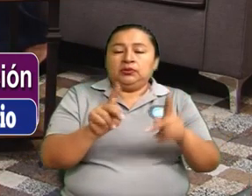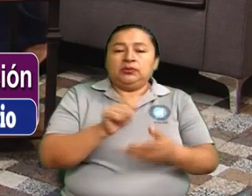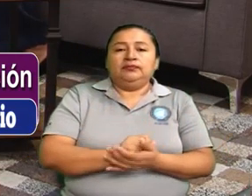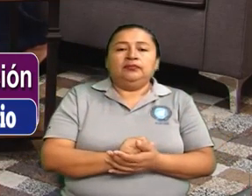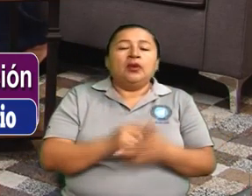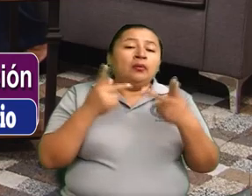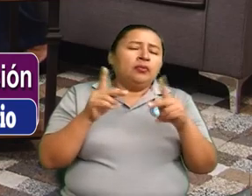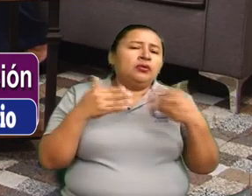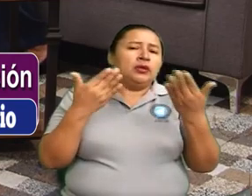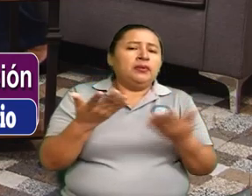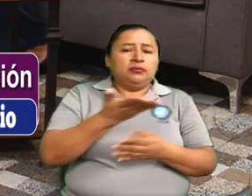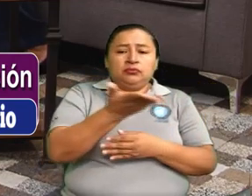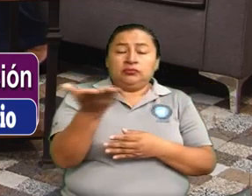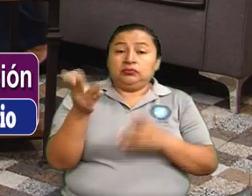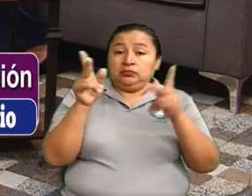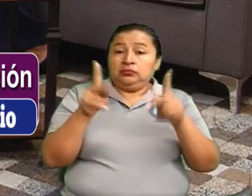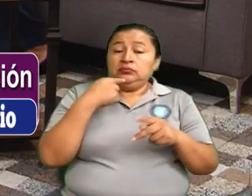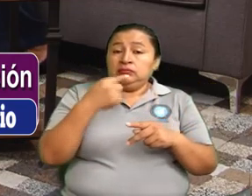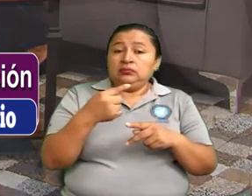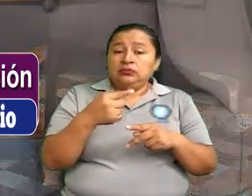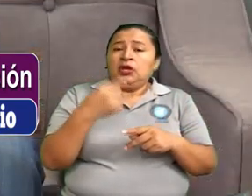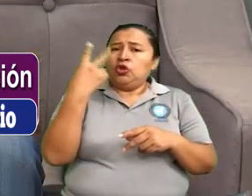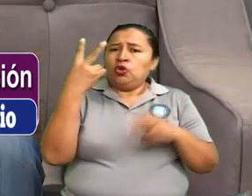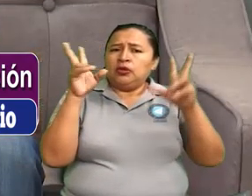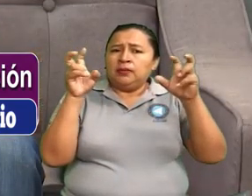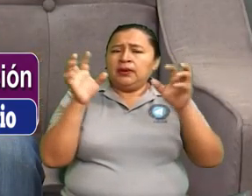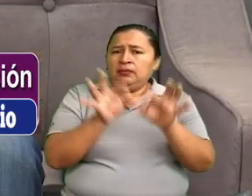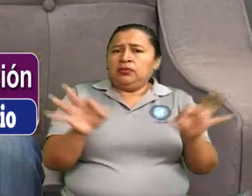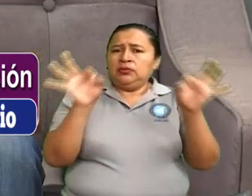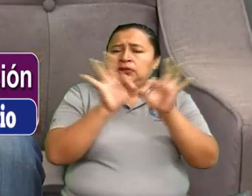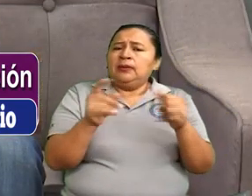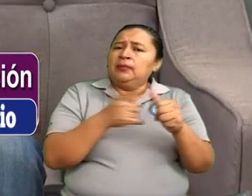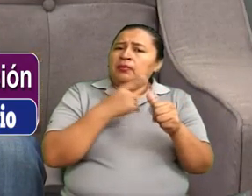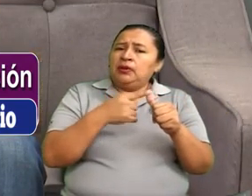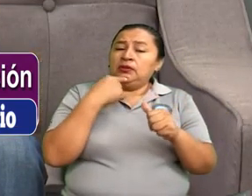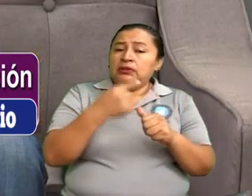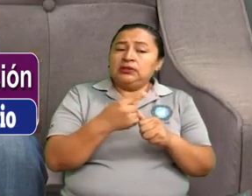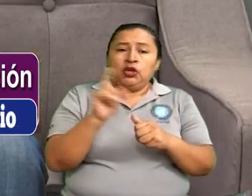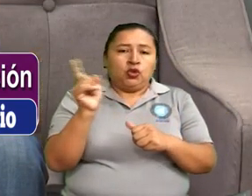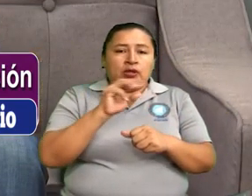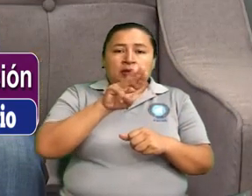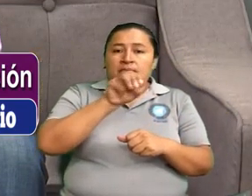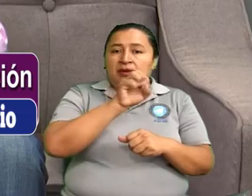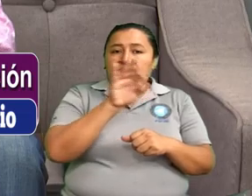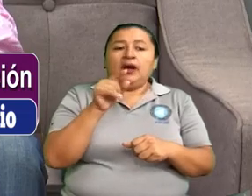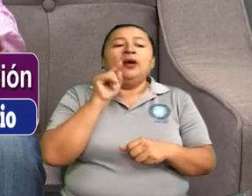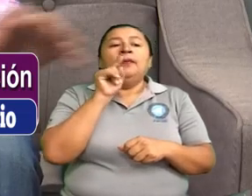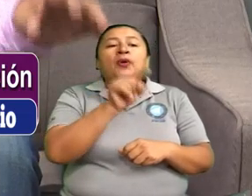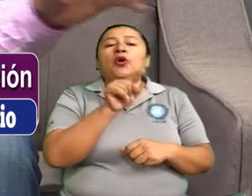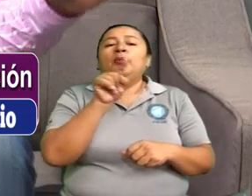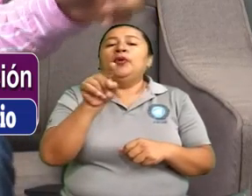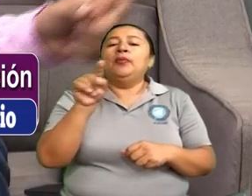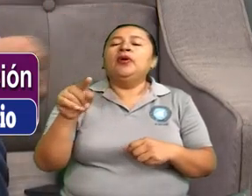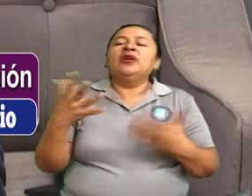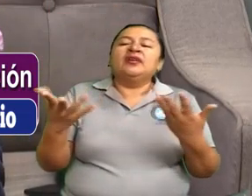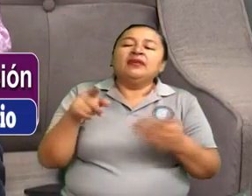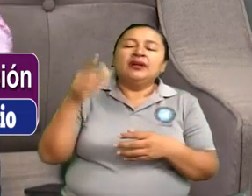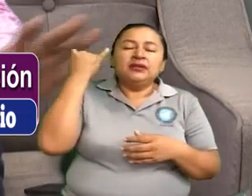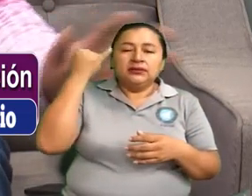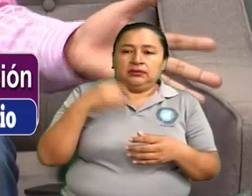partir de eso que usted menciona, dos aspectos muy importantes que quisiera hacer hincapié. En principio, no es que el MEFCA le dice a los protagonistas en qué van a